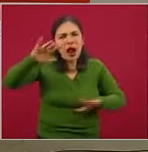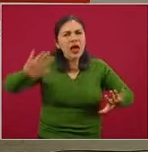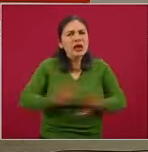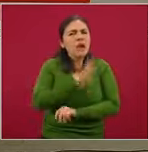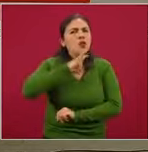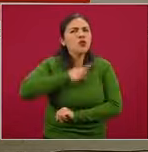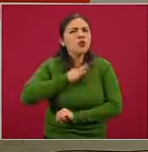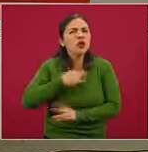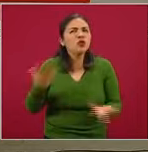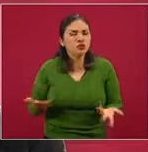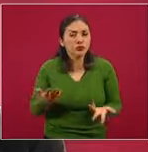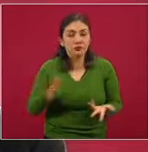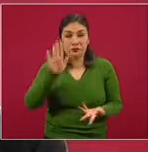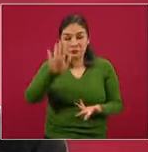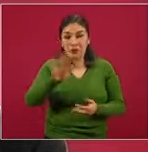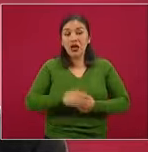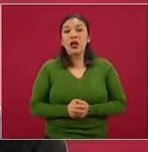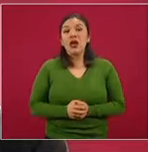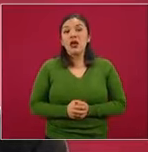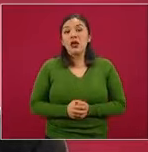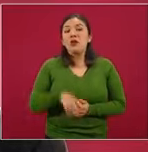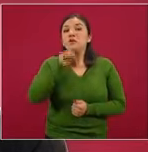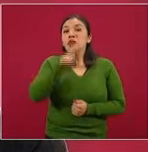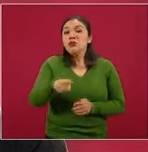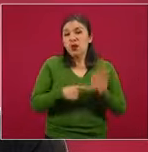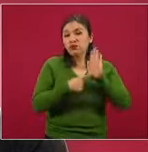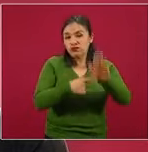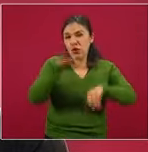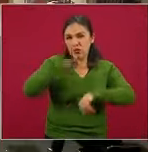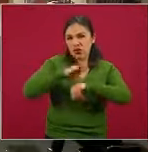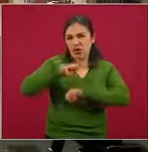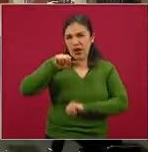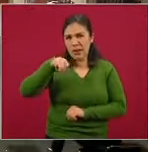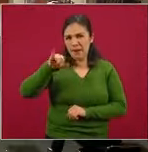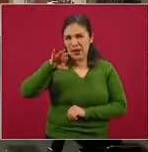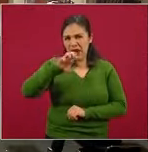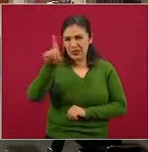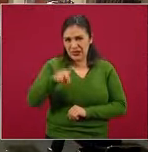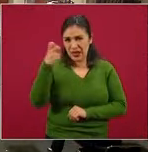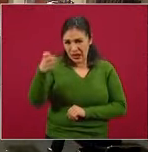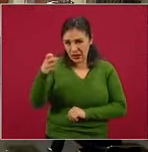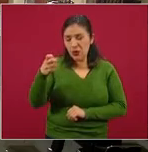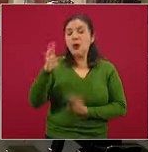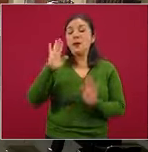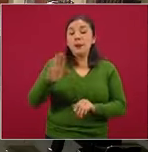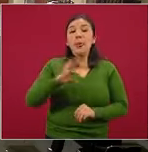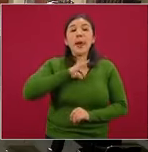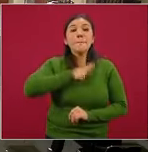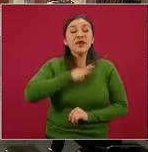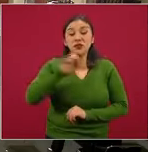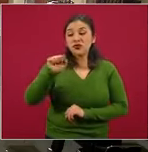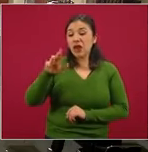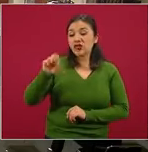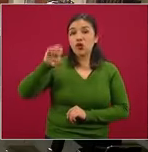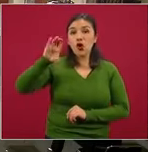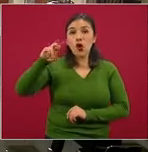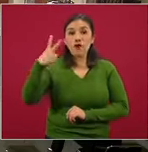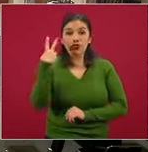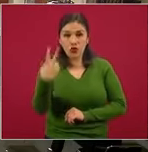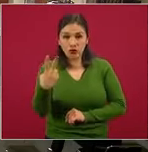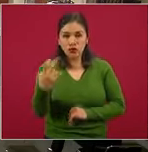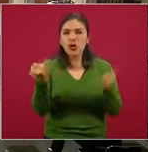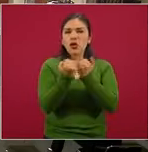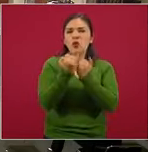mutaciones. Retomando sobre la presentación del doctor Ramírez, estos virus, el virus SARS-CoV-2 y también